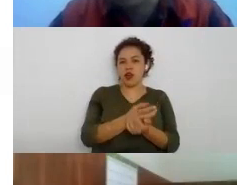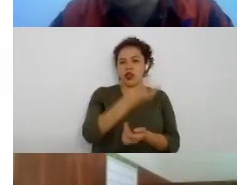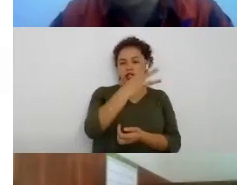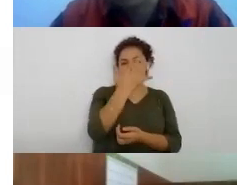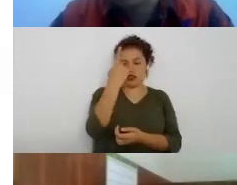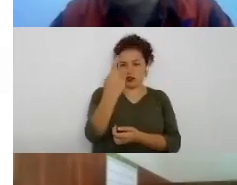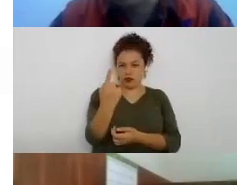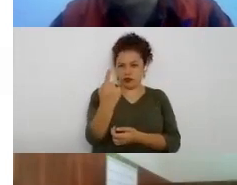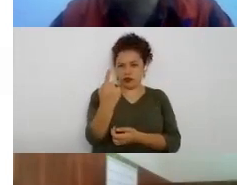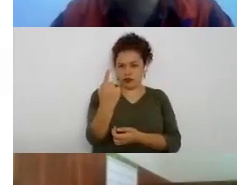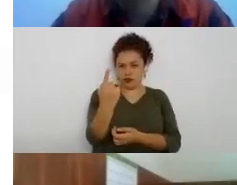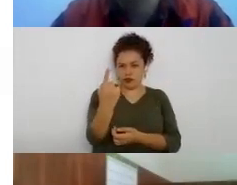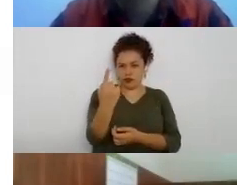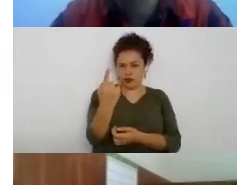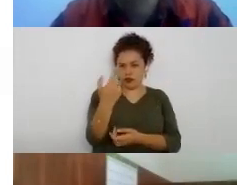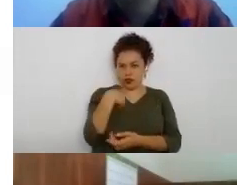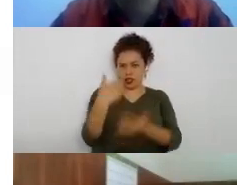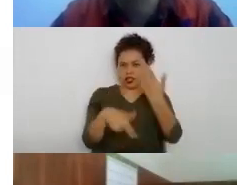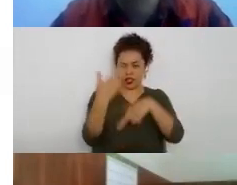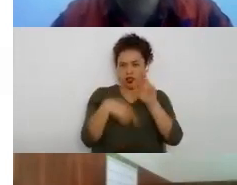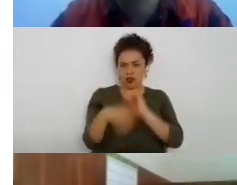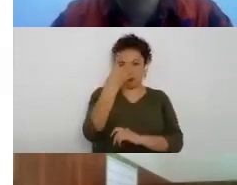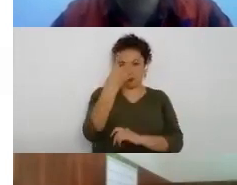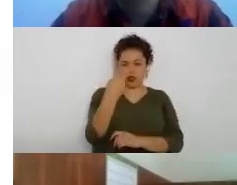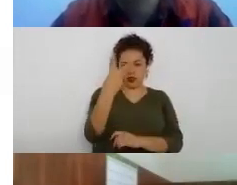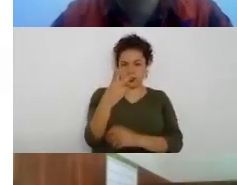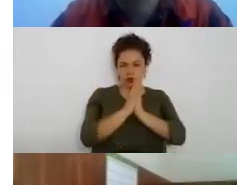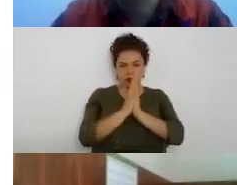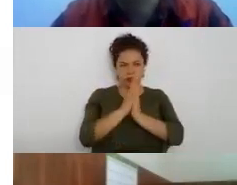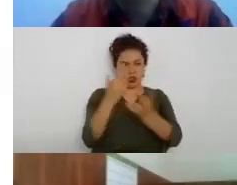3:51. Regresamos a las 4:02, por favor.